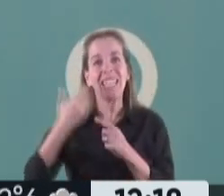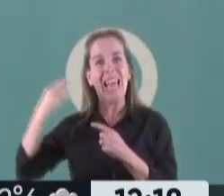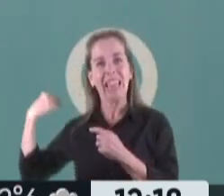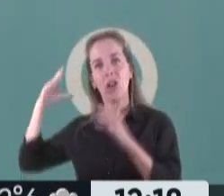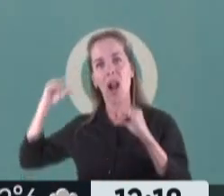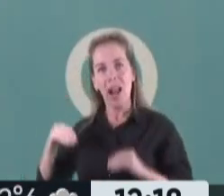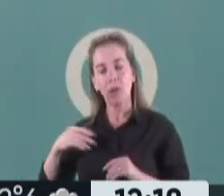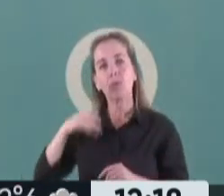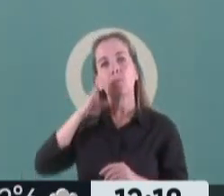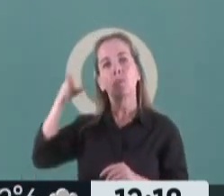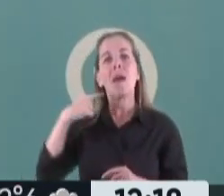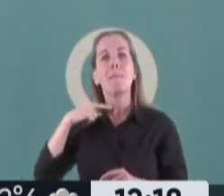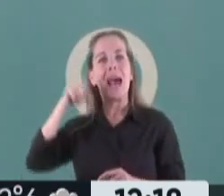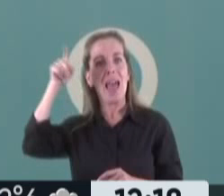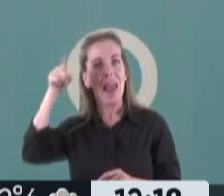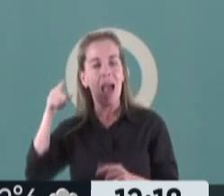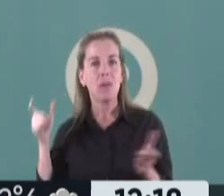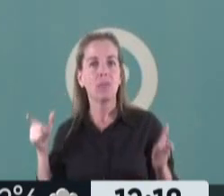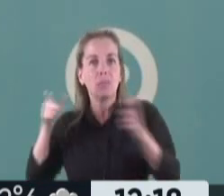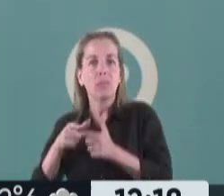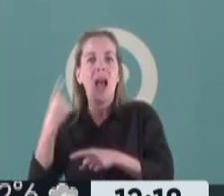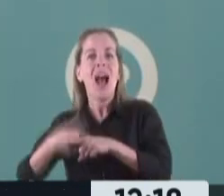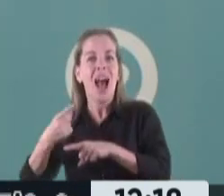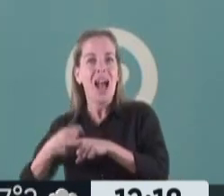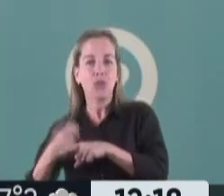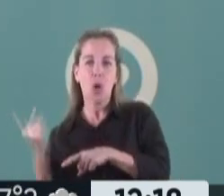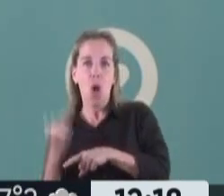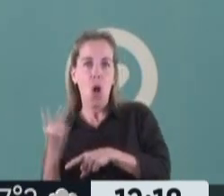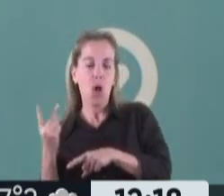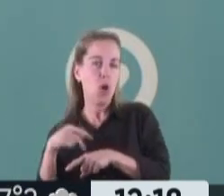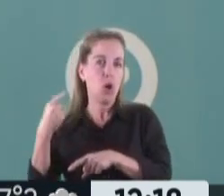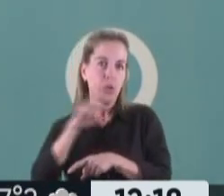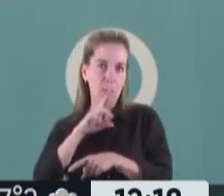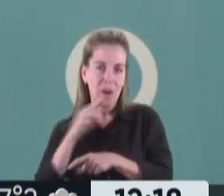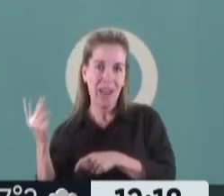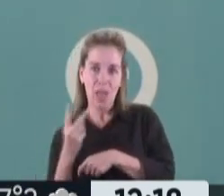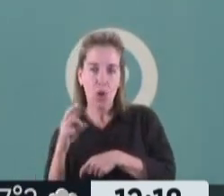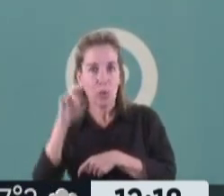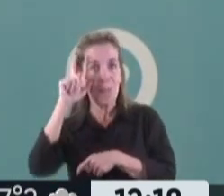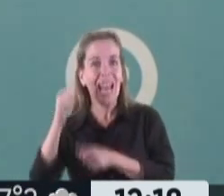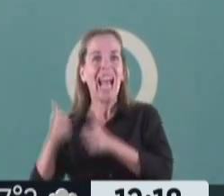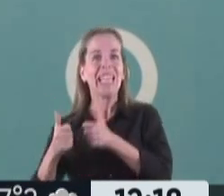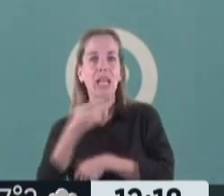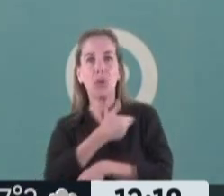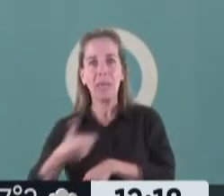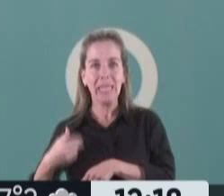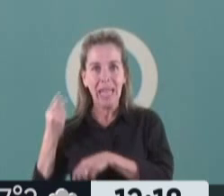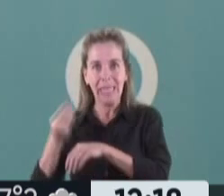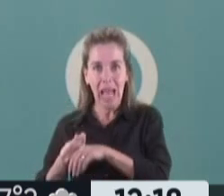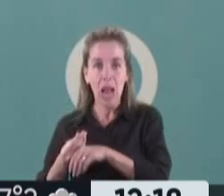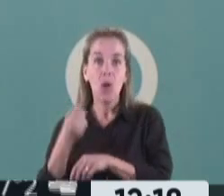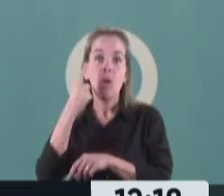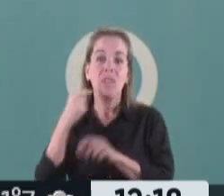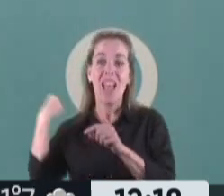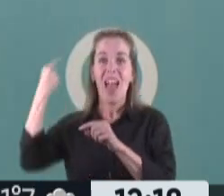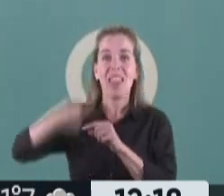Paraná con Mercedes Marcó del Pont presentando nuestra propuesta económica, porque en ese momento era precandidato presidencial. Y